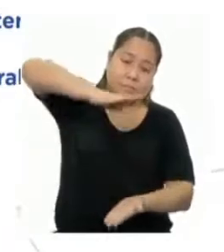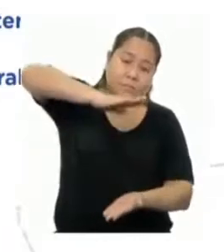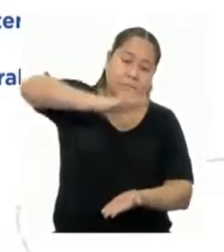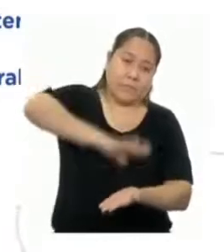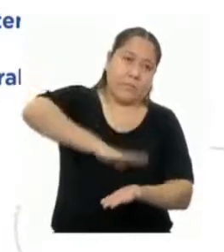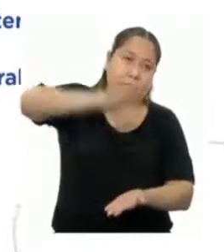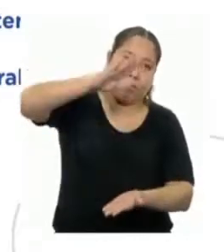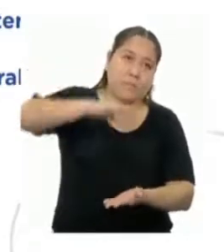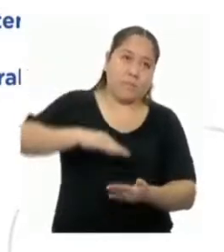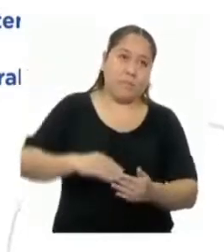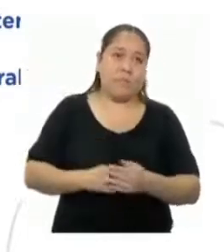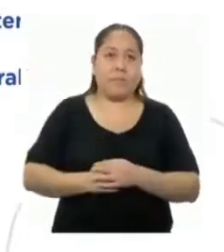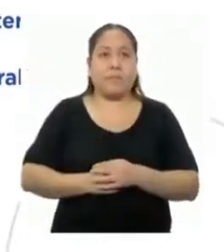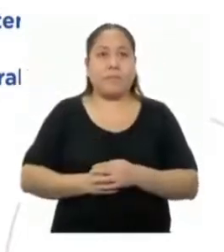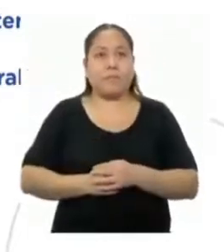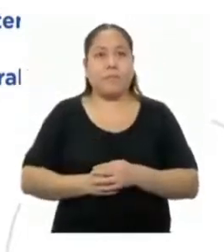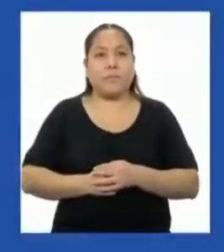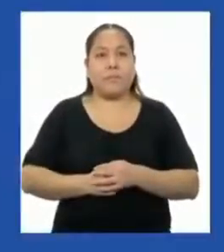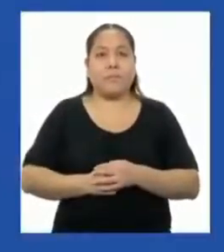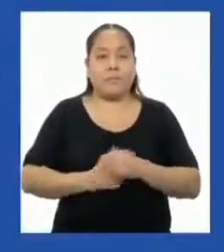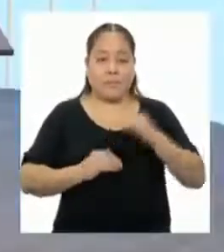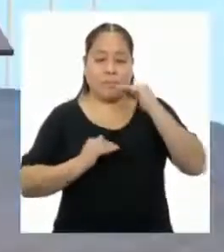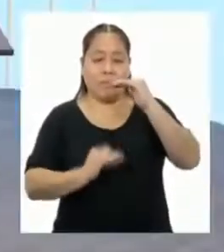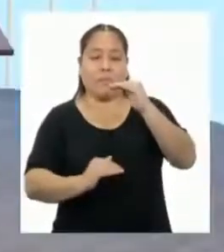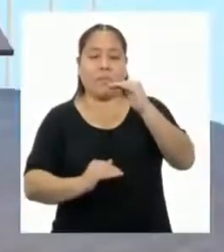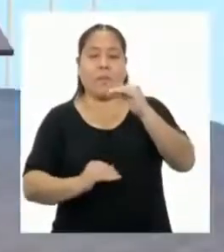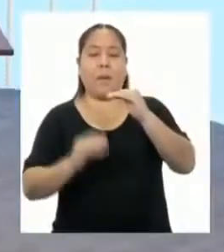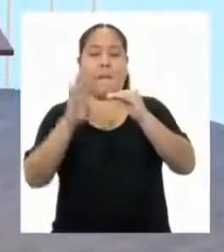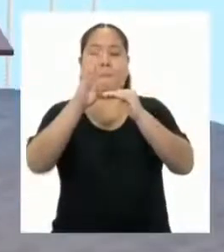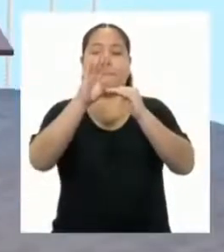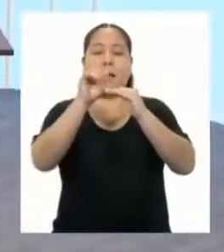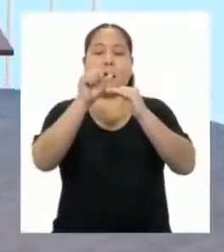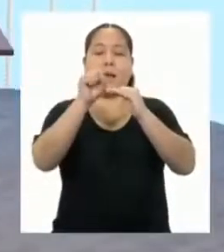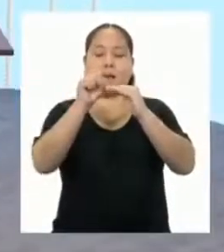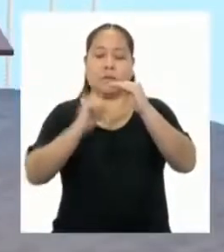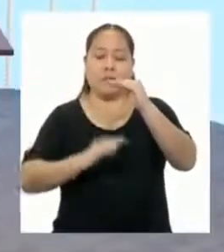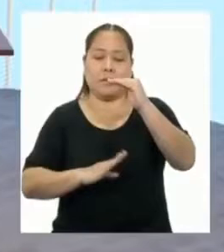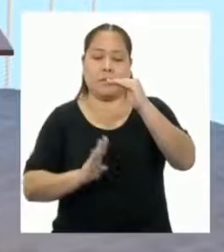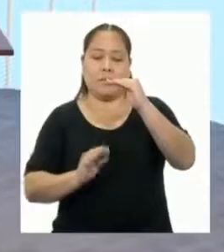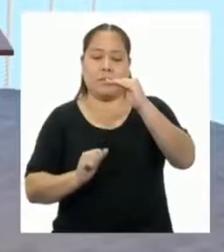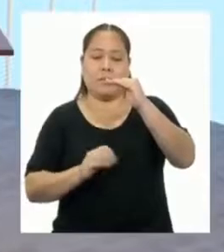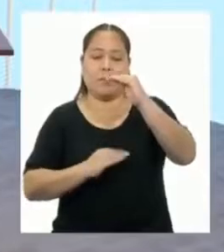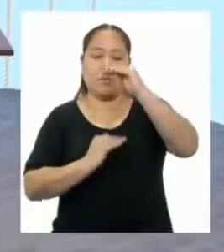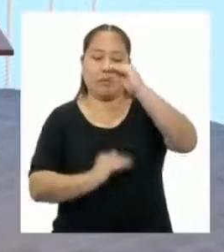ser la distancia entre las bases. Vértices y